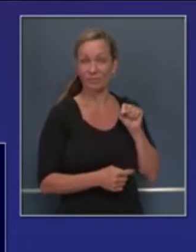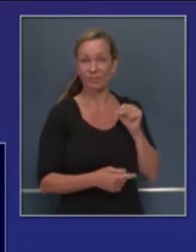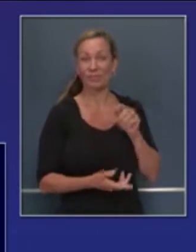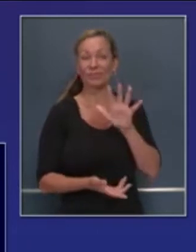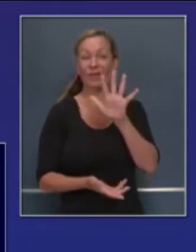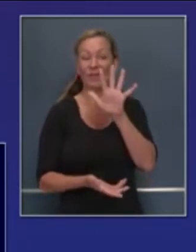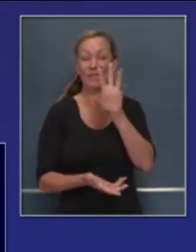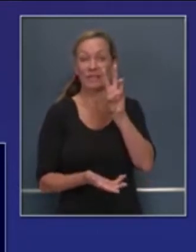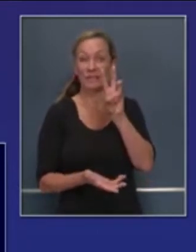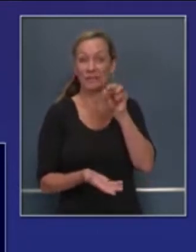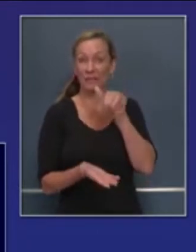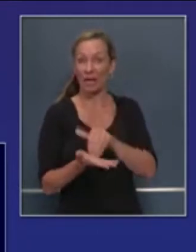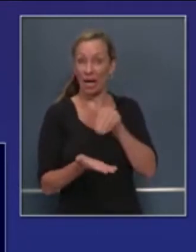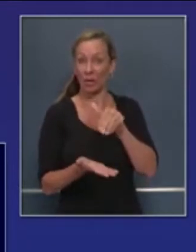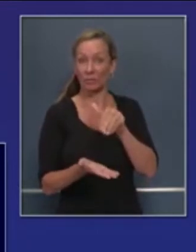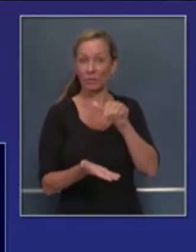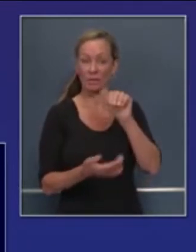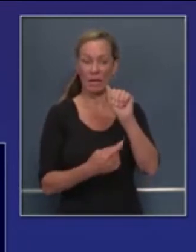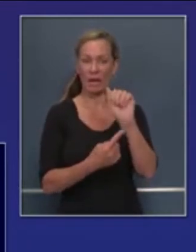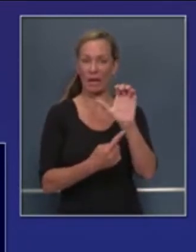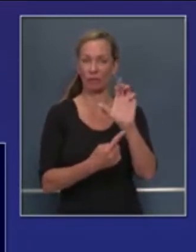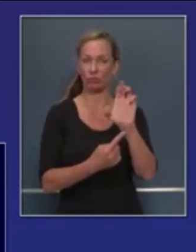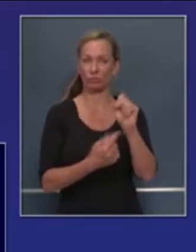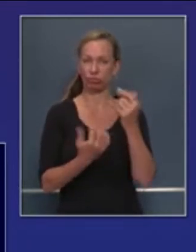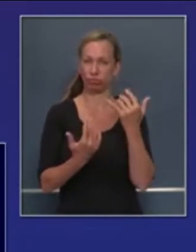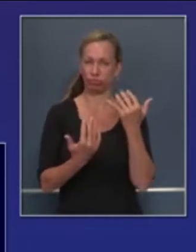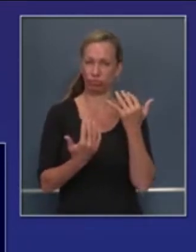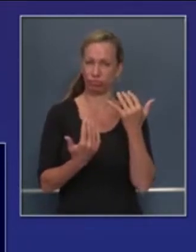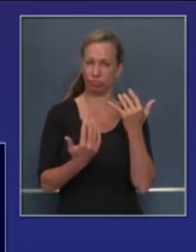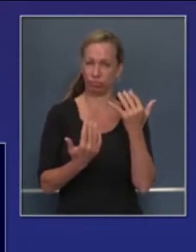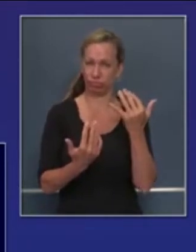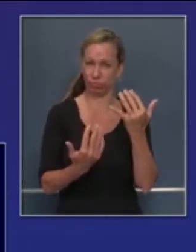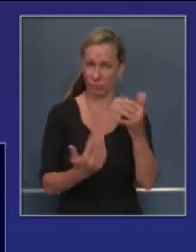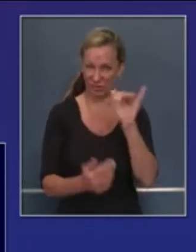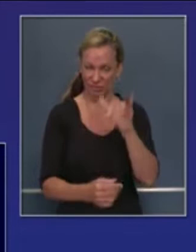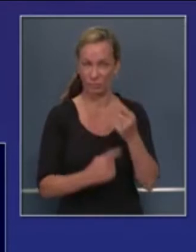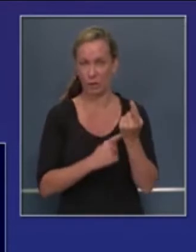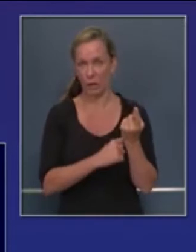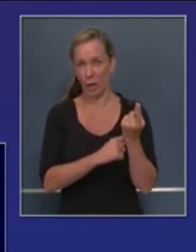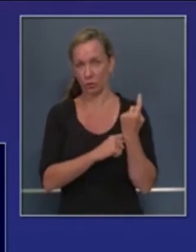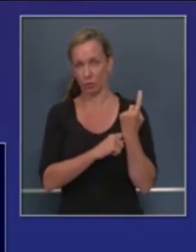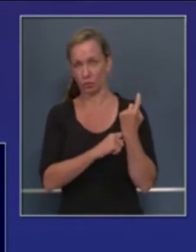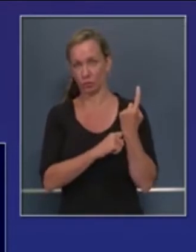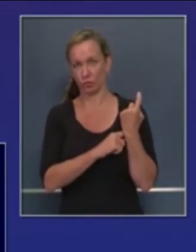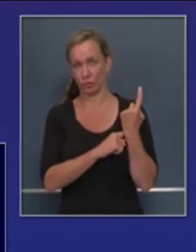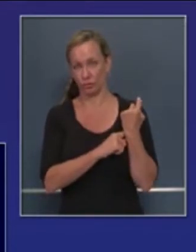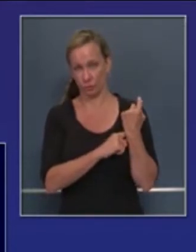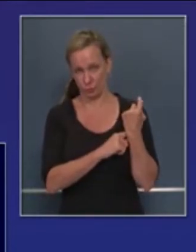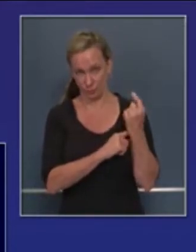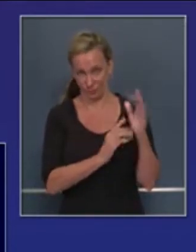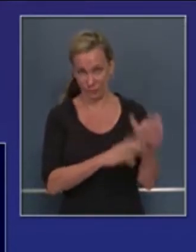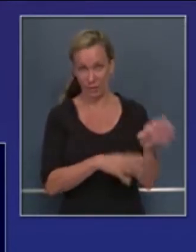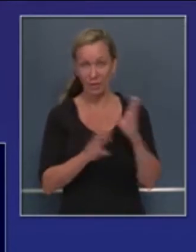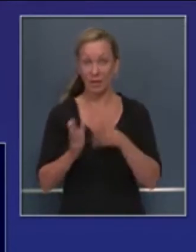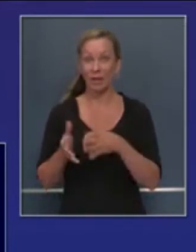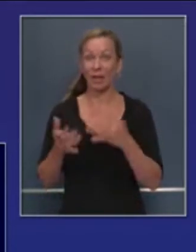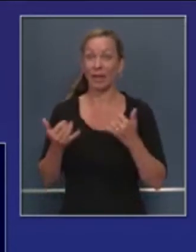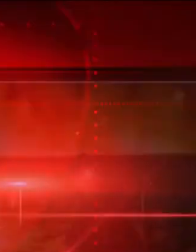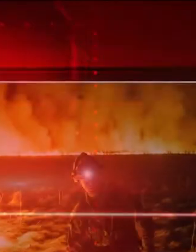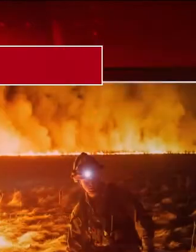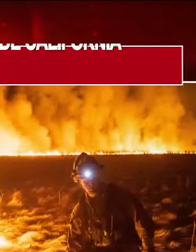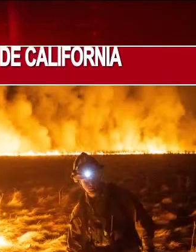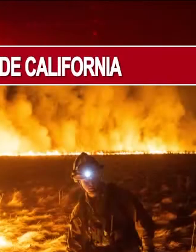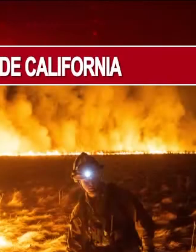alrededor de 56 mil acres. Hoy tenemos más de 7 mil incendios, 7 mil 2 quemando el norte, de 1.4 millones de acres.